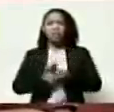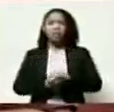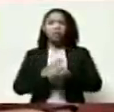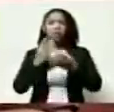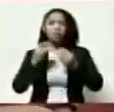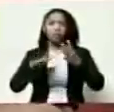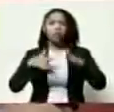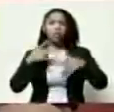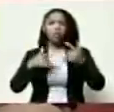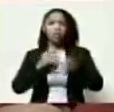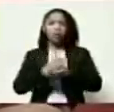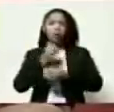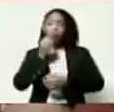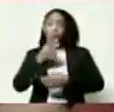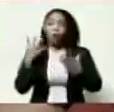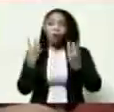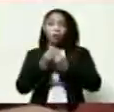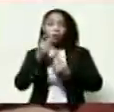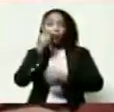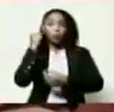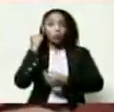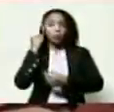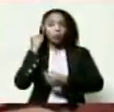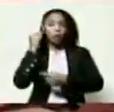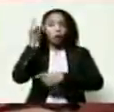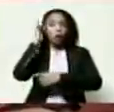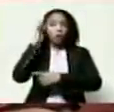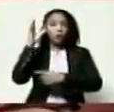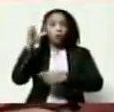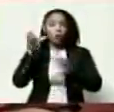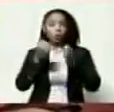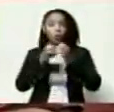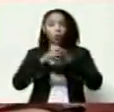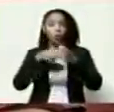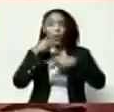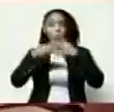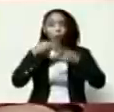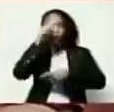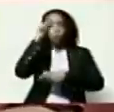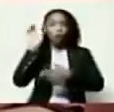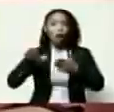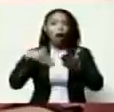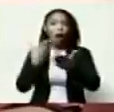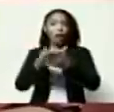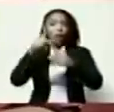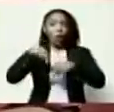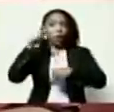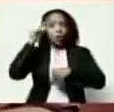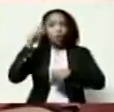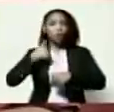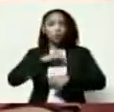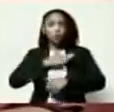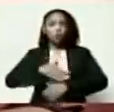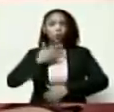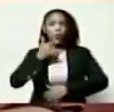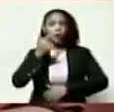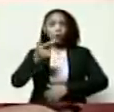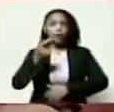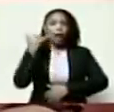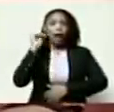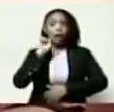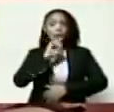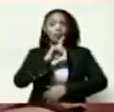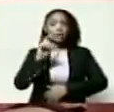Muchas actividades. Bueno, compañeros, compañeras, Congreso del Partido, hasta hoy día nosotros podemos decir que tiene